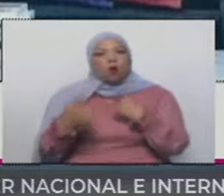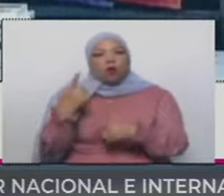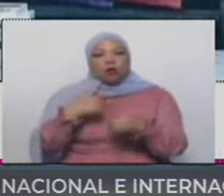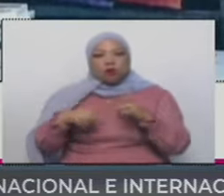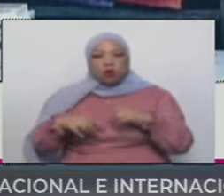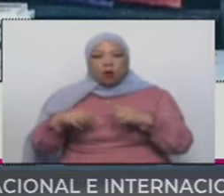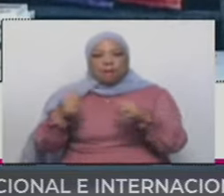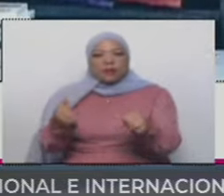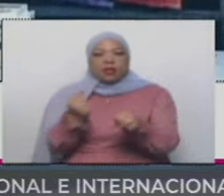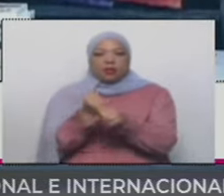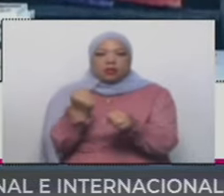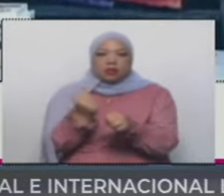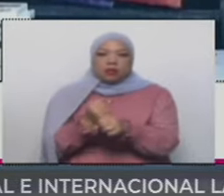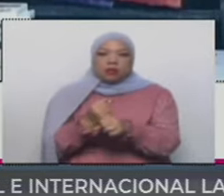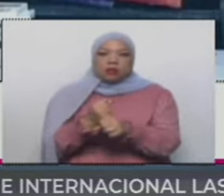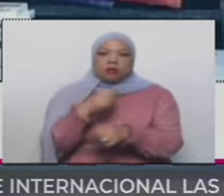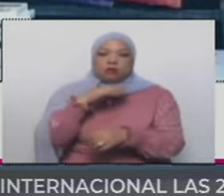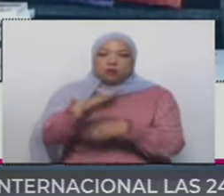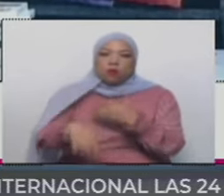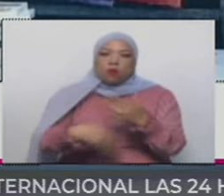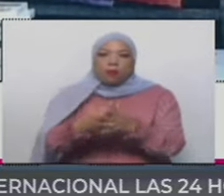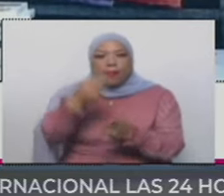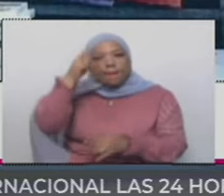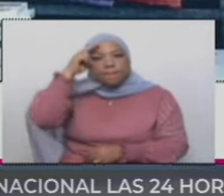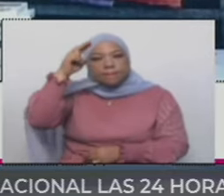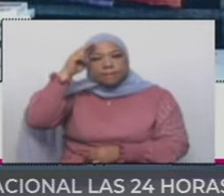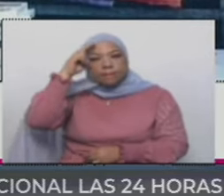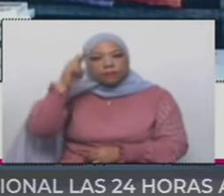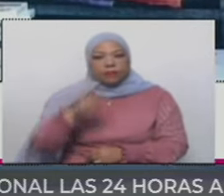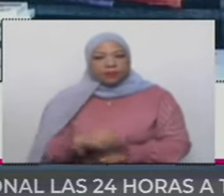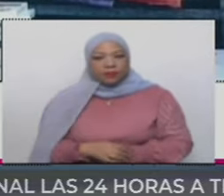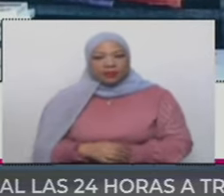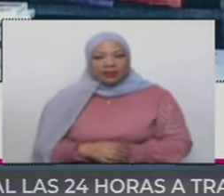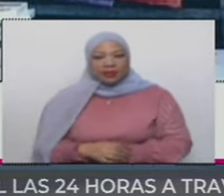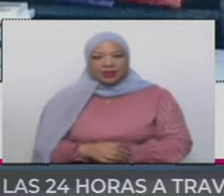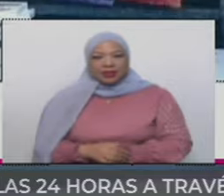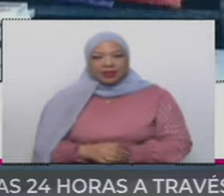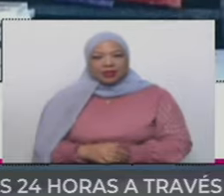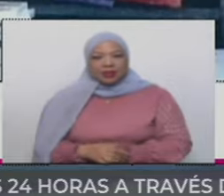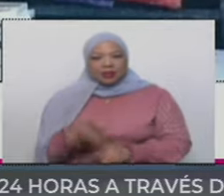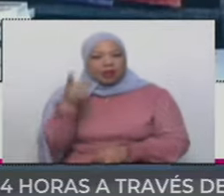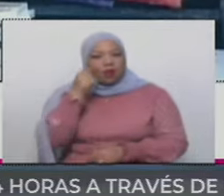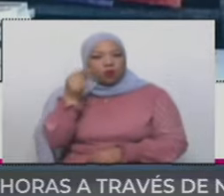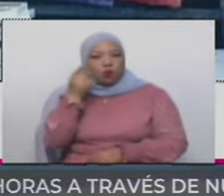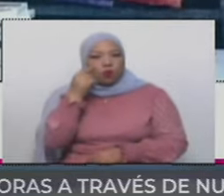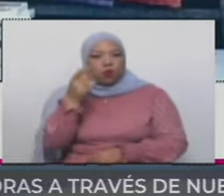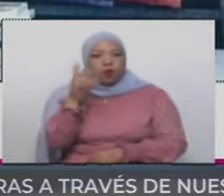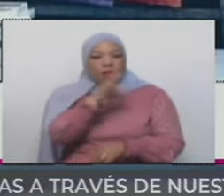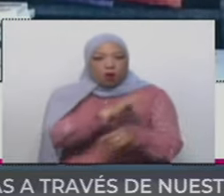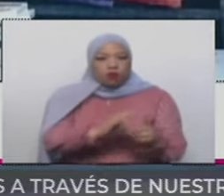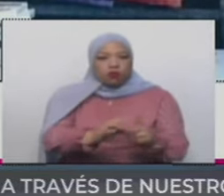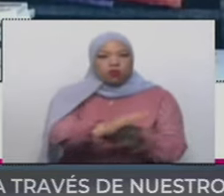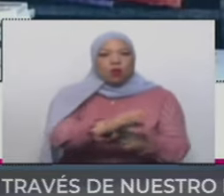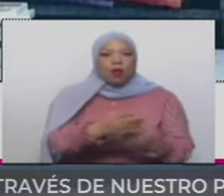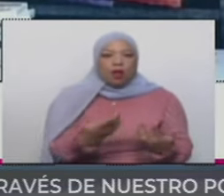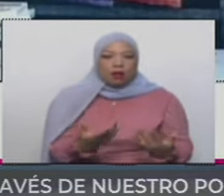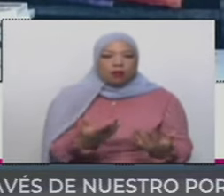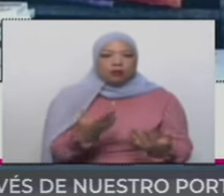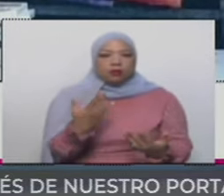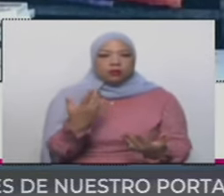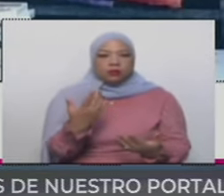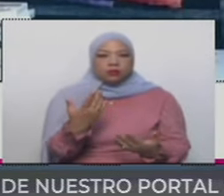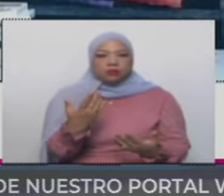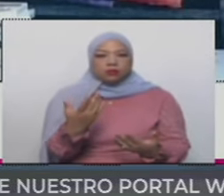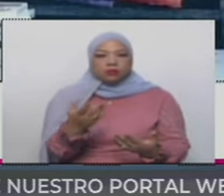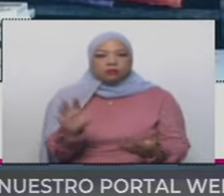empieza por la mente, por las tradiciones, por la cultura.